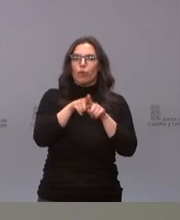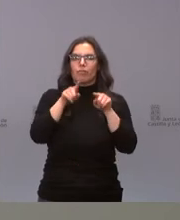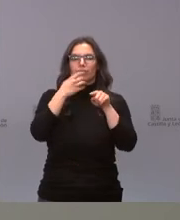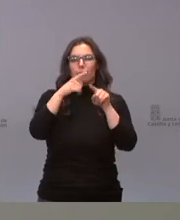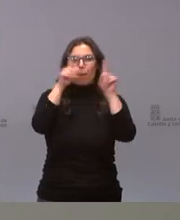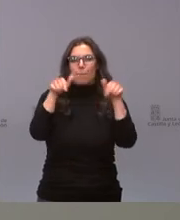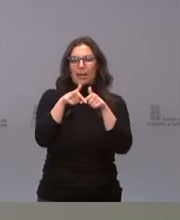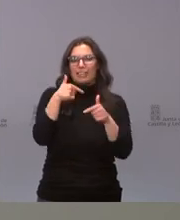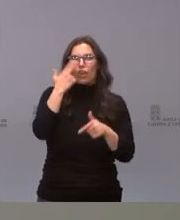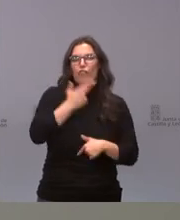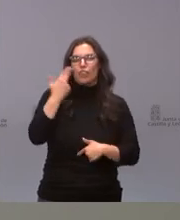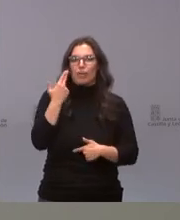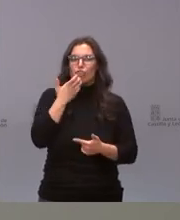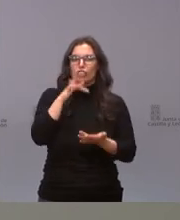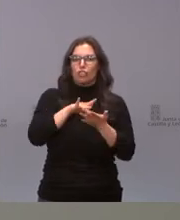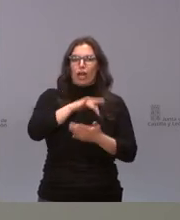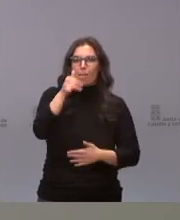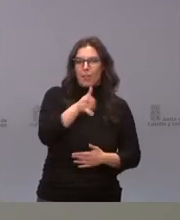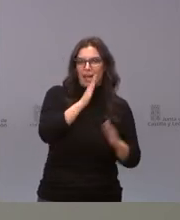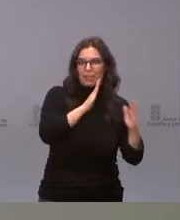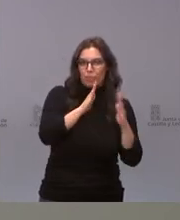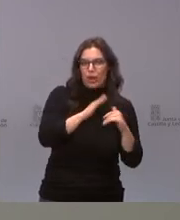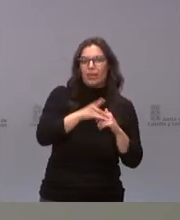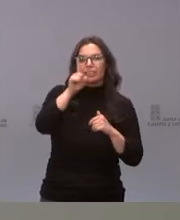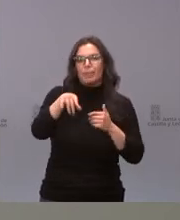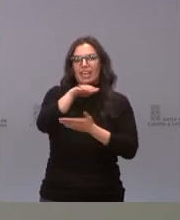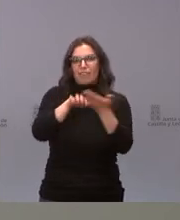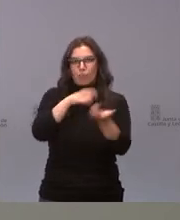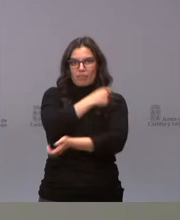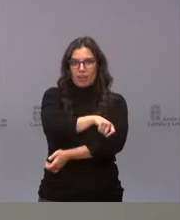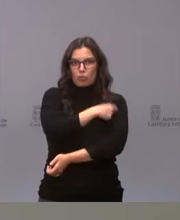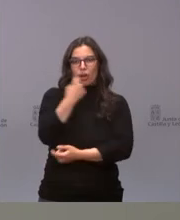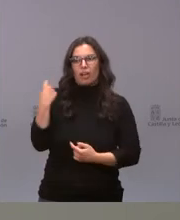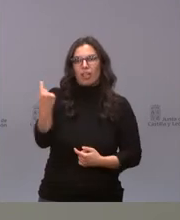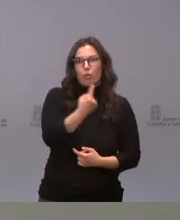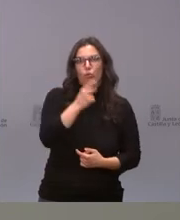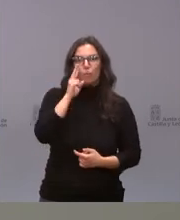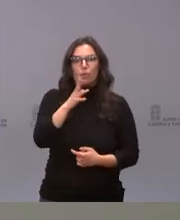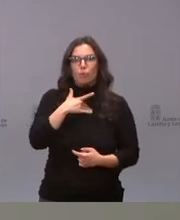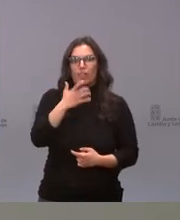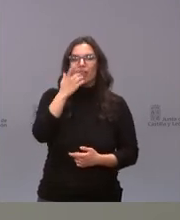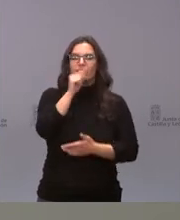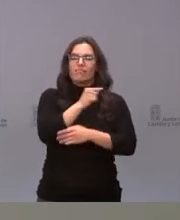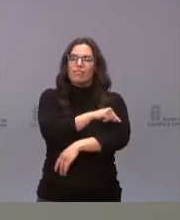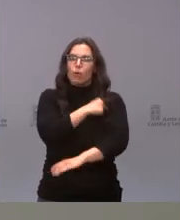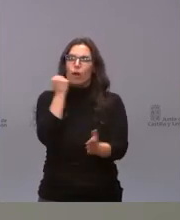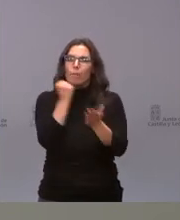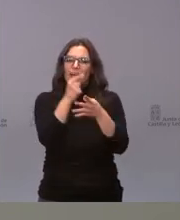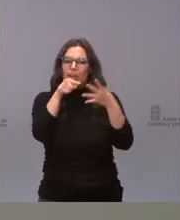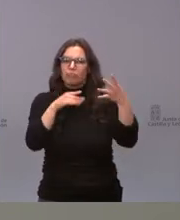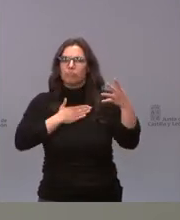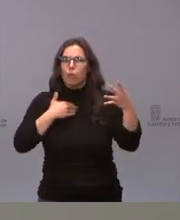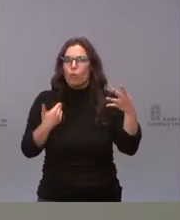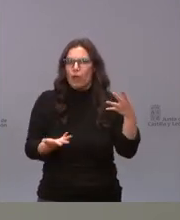por incapacidad temporal, a los informes de vacunación, donde cada usuario puede consultar qué vacunas se le han administrado,